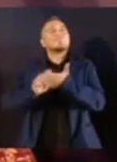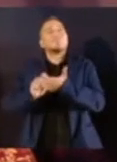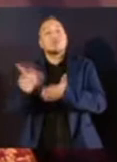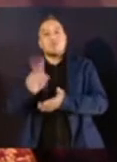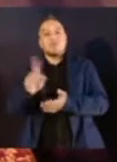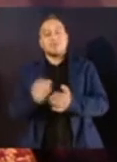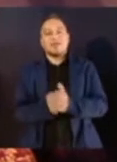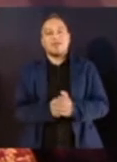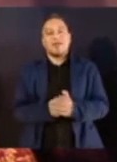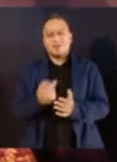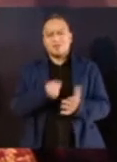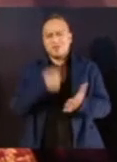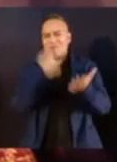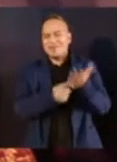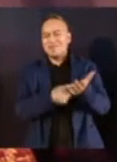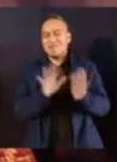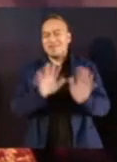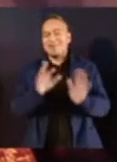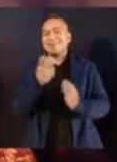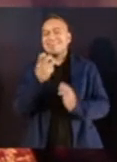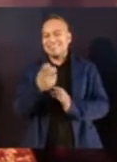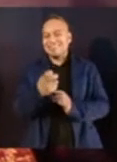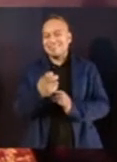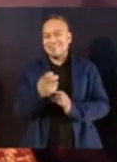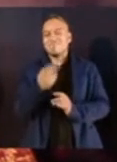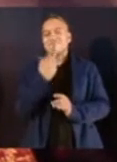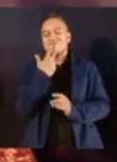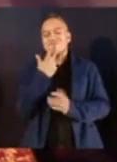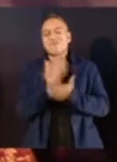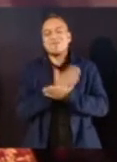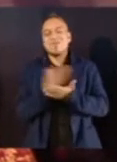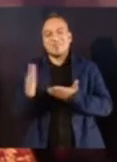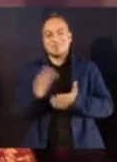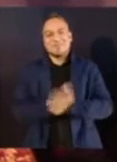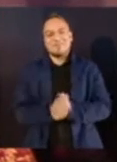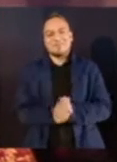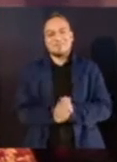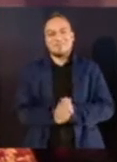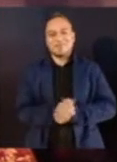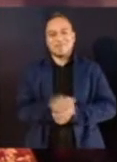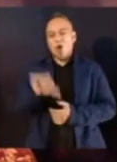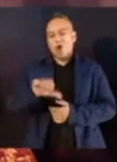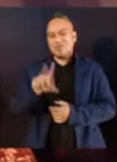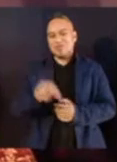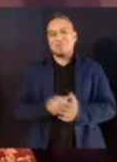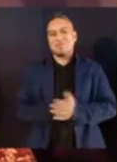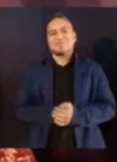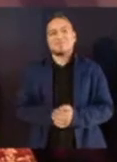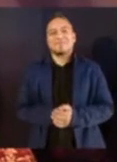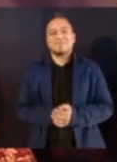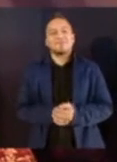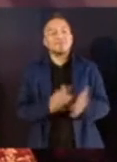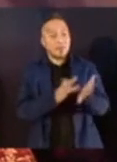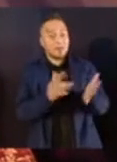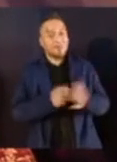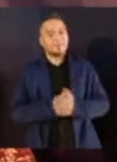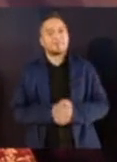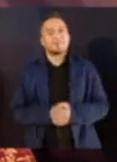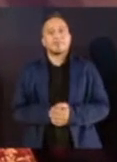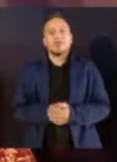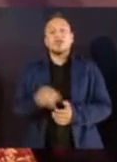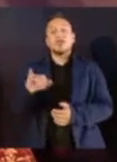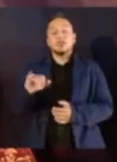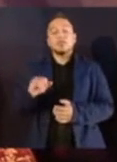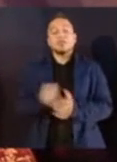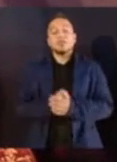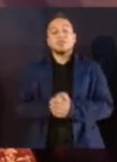queda para una conversación aparte. Gracias. Gracias. Adelante, maestro Jorge. Mire, señor